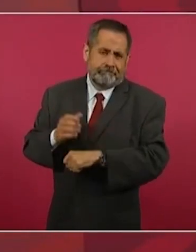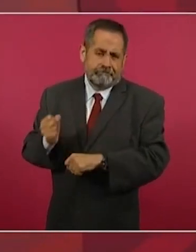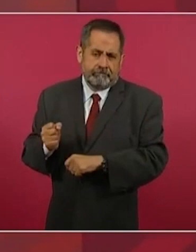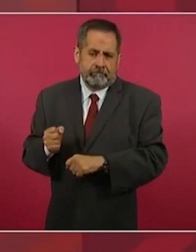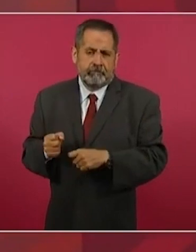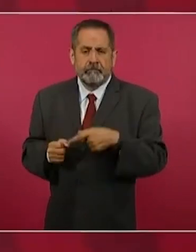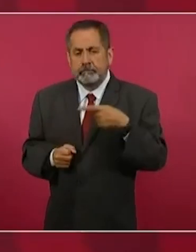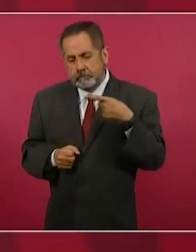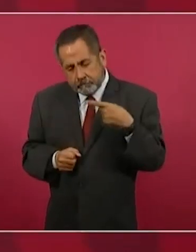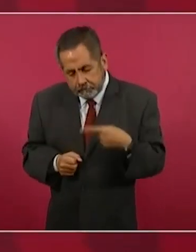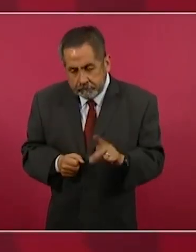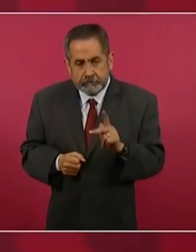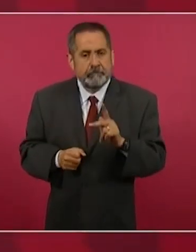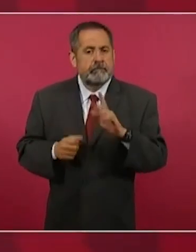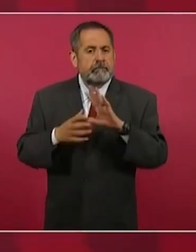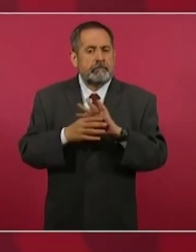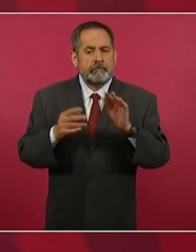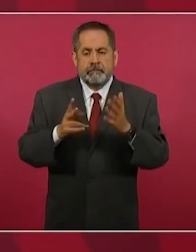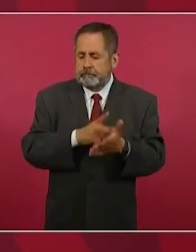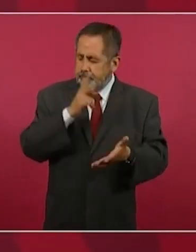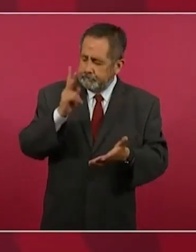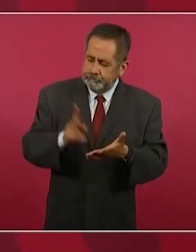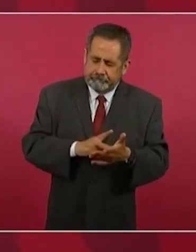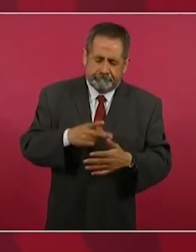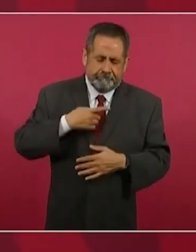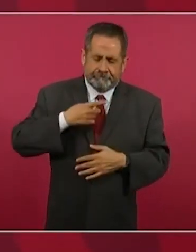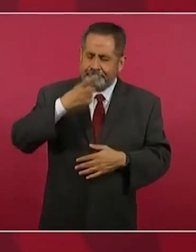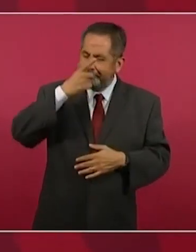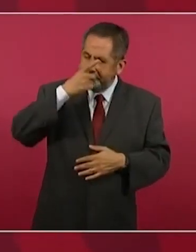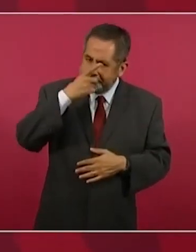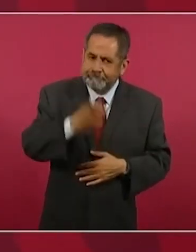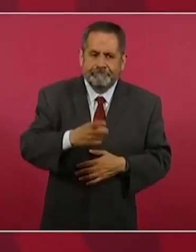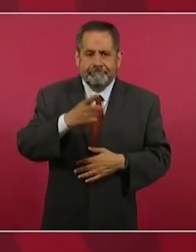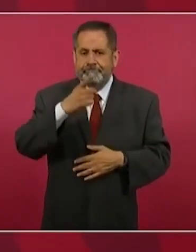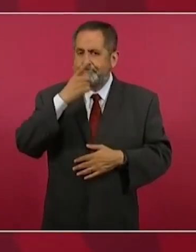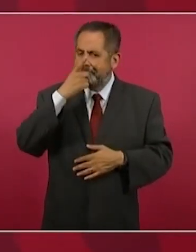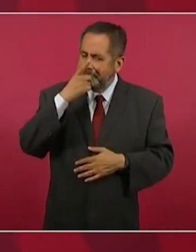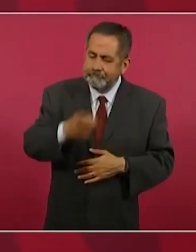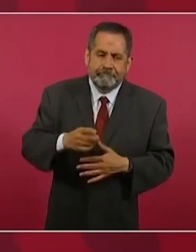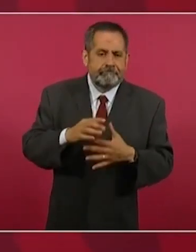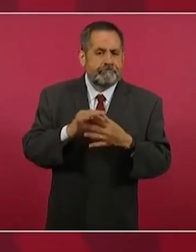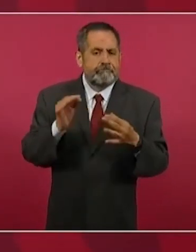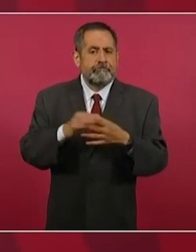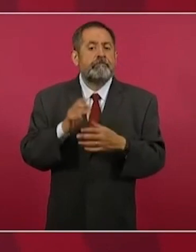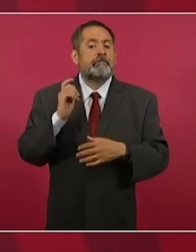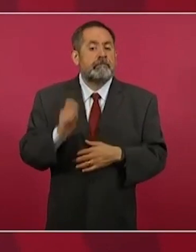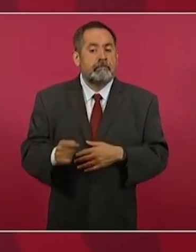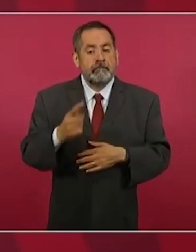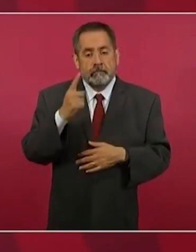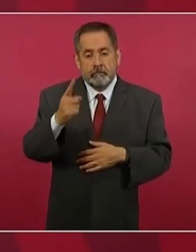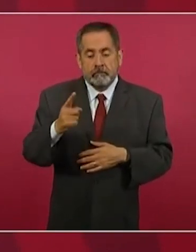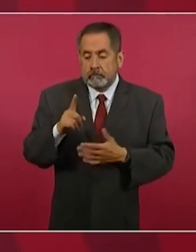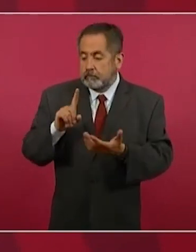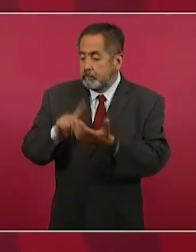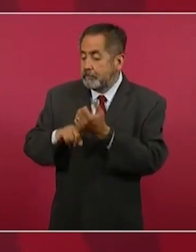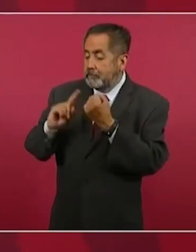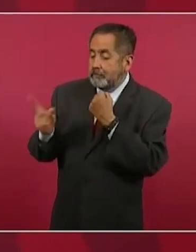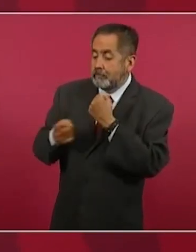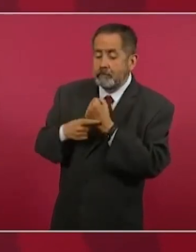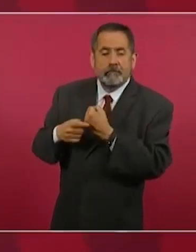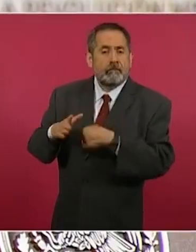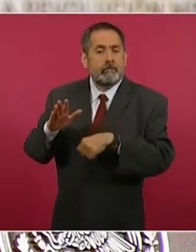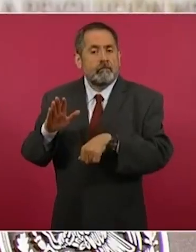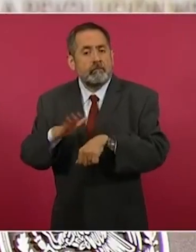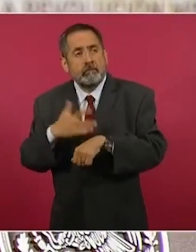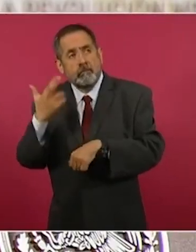insistiendo no me voy a alcanzar de insistir en que hay que atender las causas la